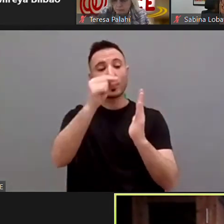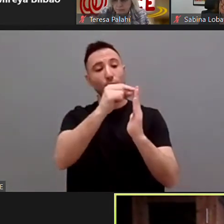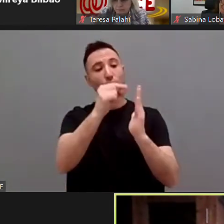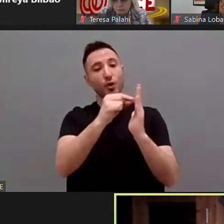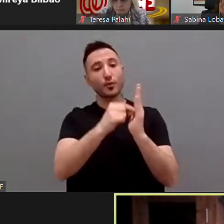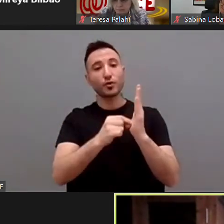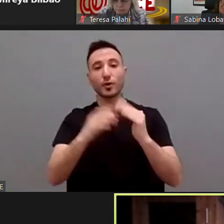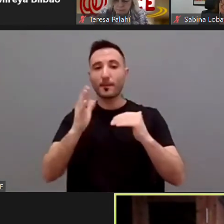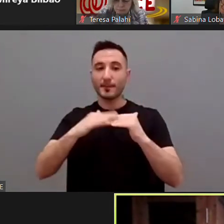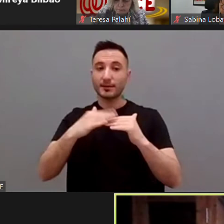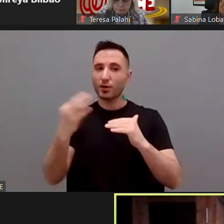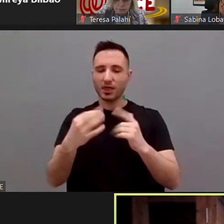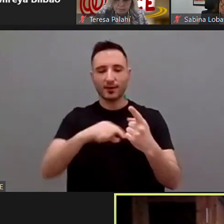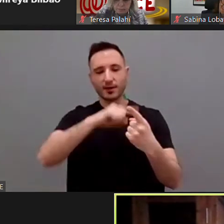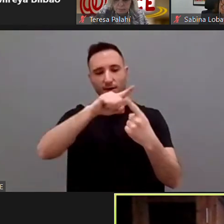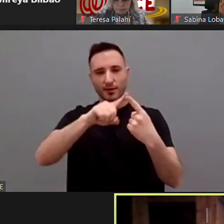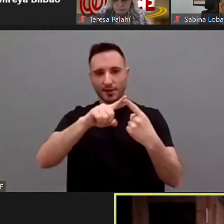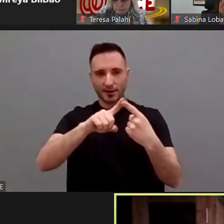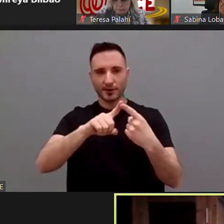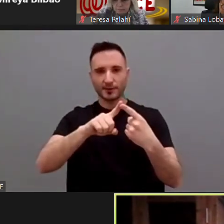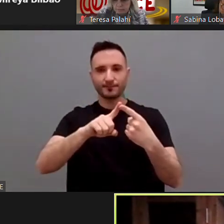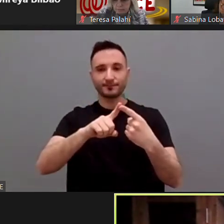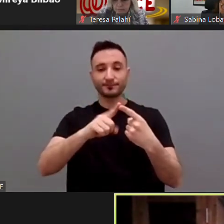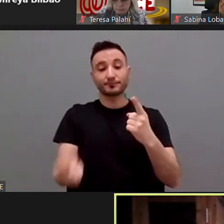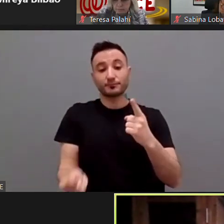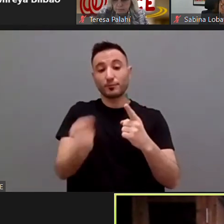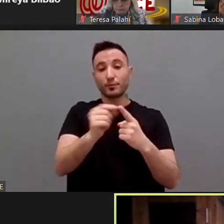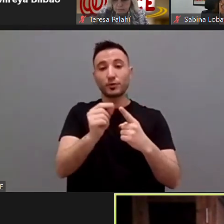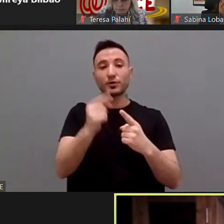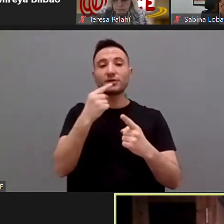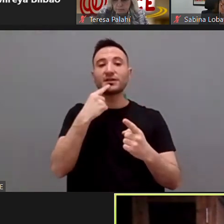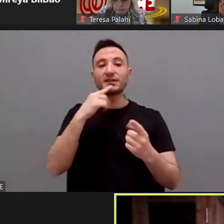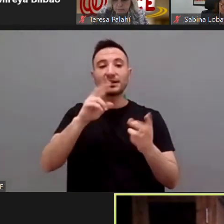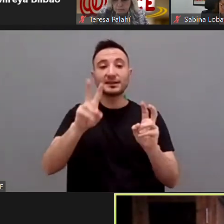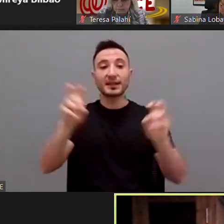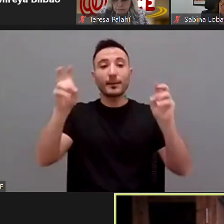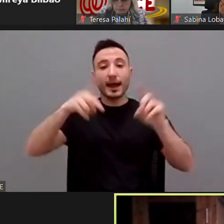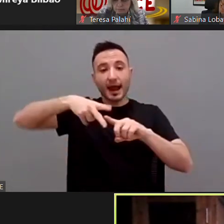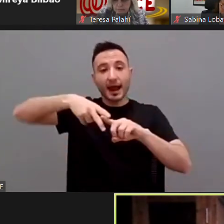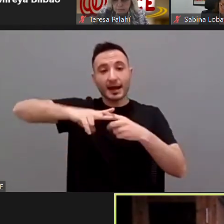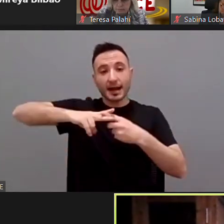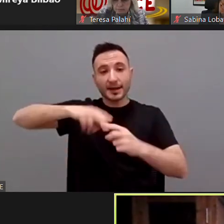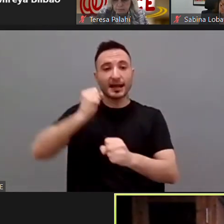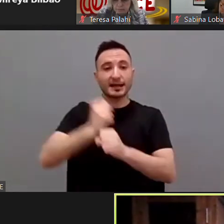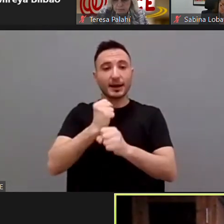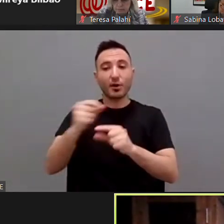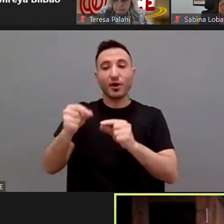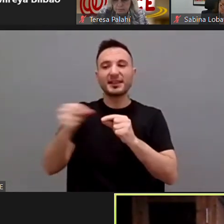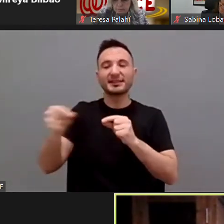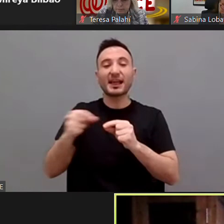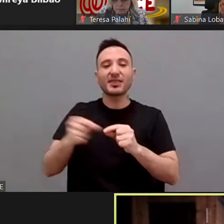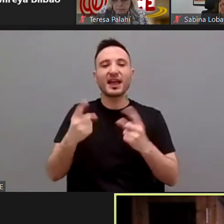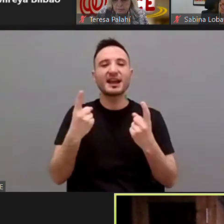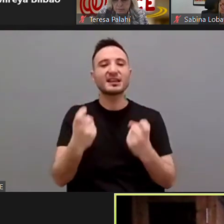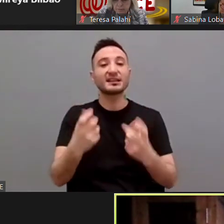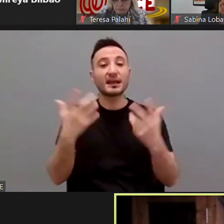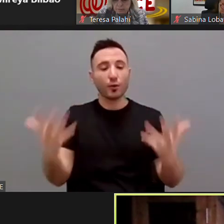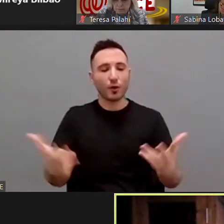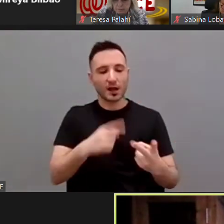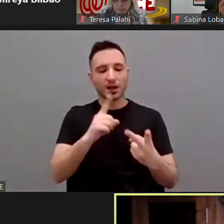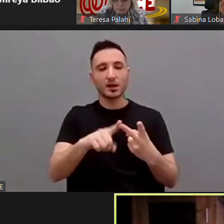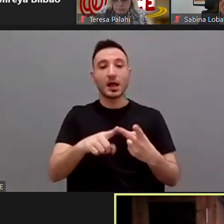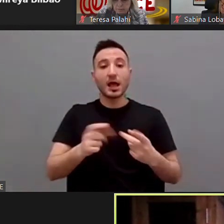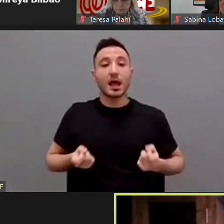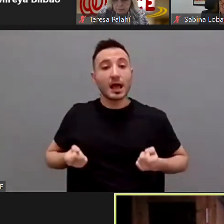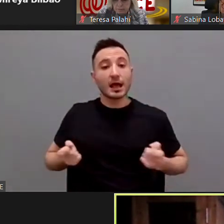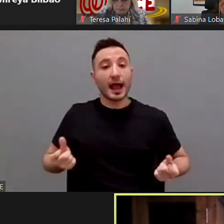Primero, señalar claramente los elementos y equipos que exige el trabajo a distancia, los gastos en los que pudiera